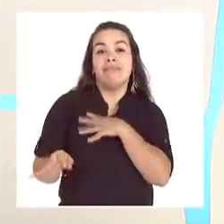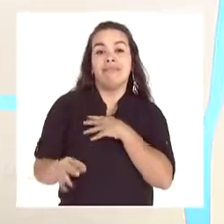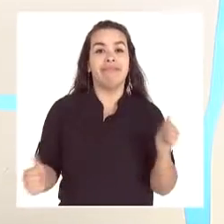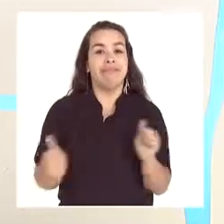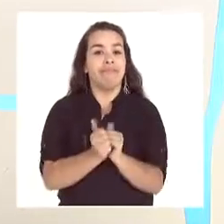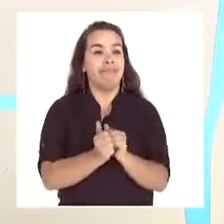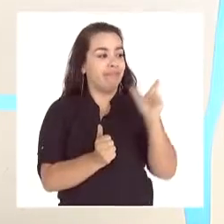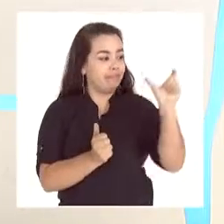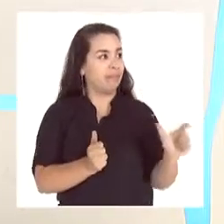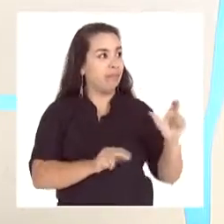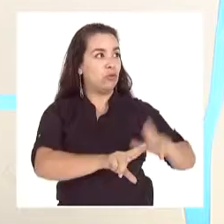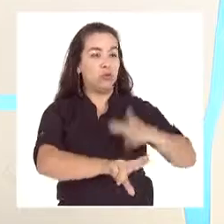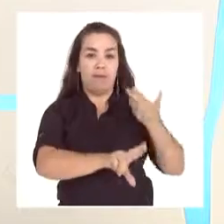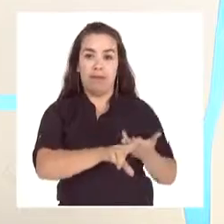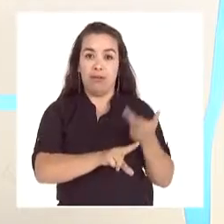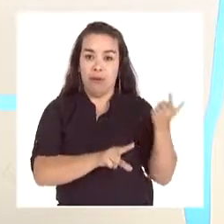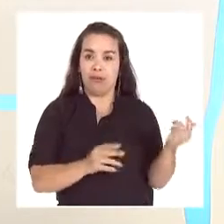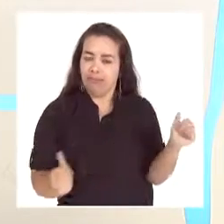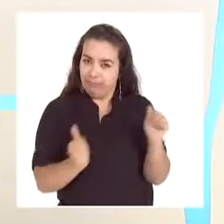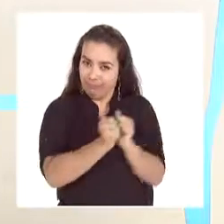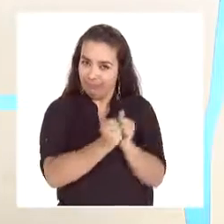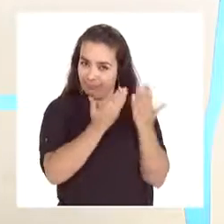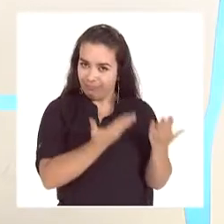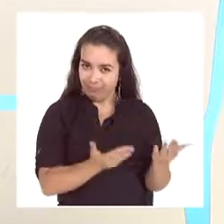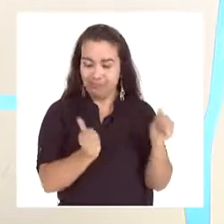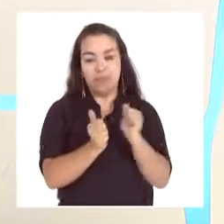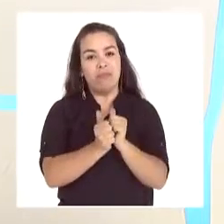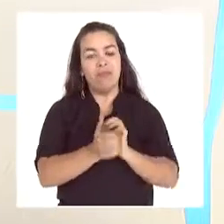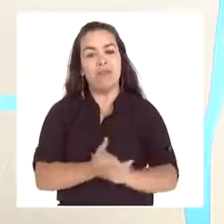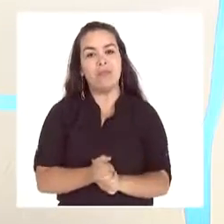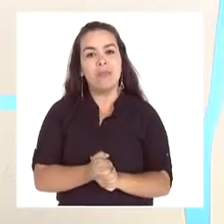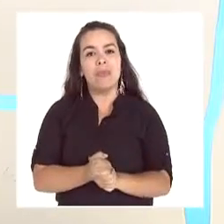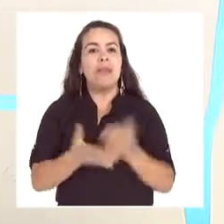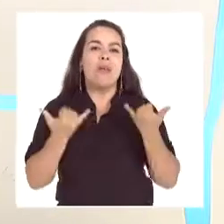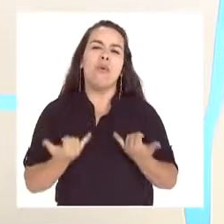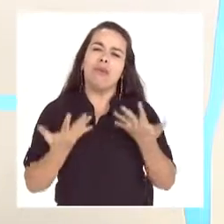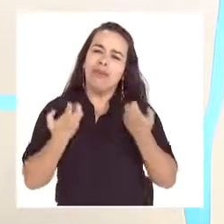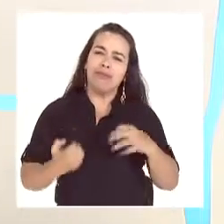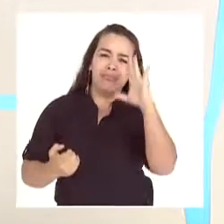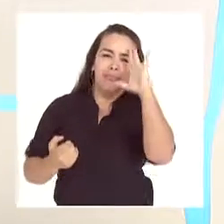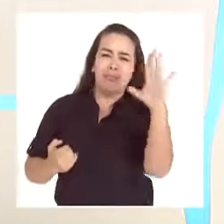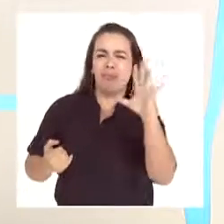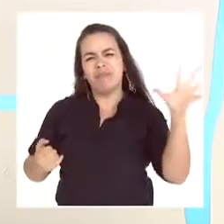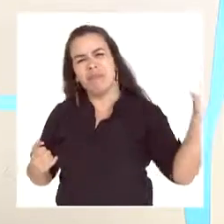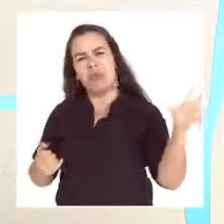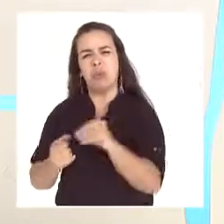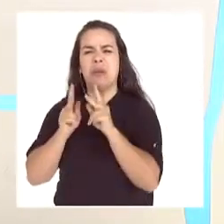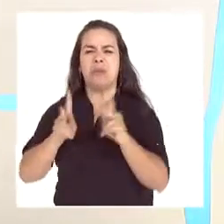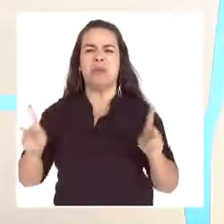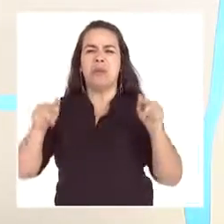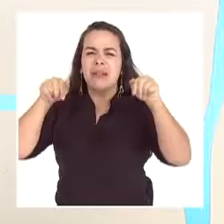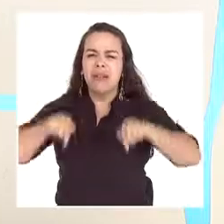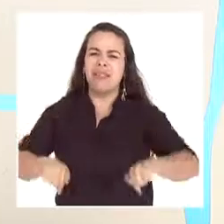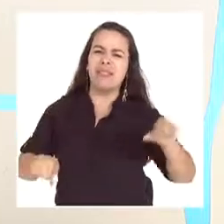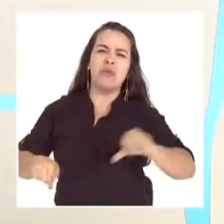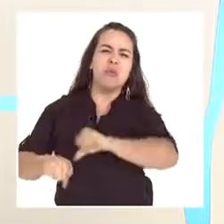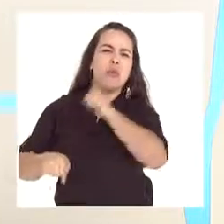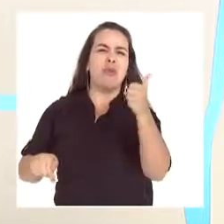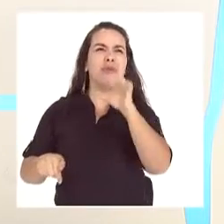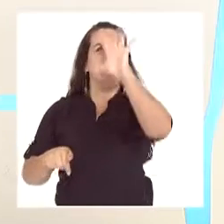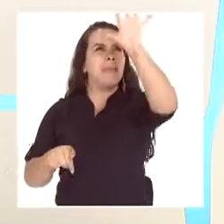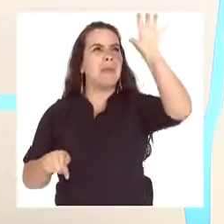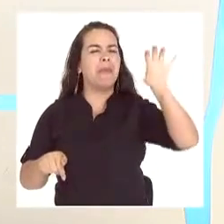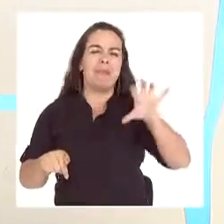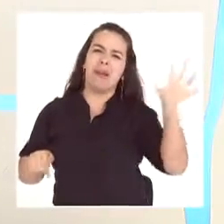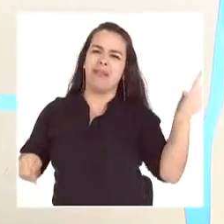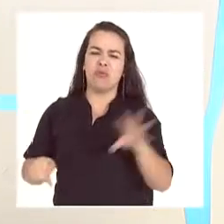sobrino, José Fernando Zuluaga Rojas, y quiero hacer un saludo extensivo, además de las personas que nos ven en otros países y